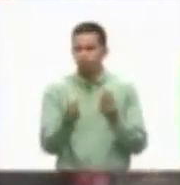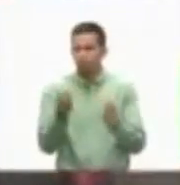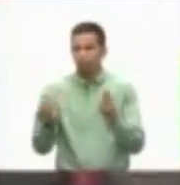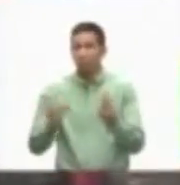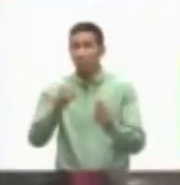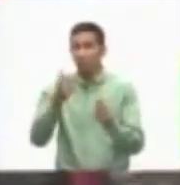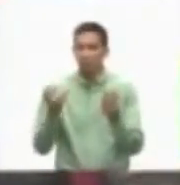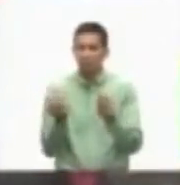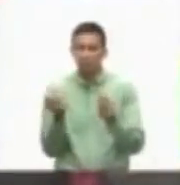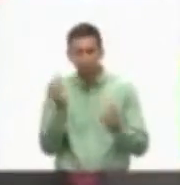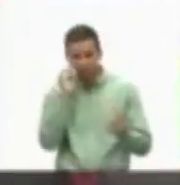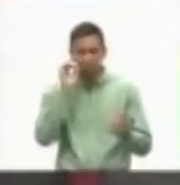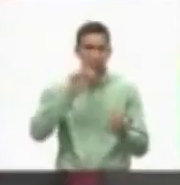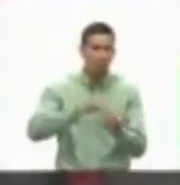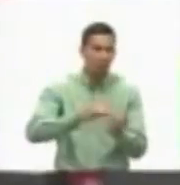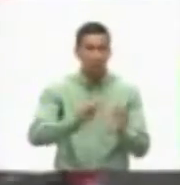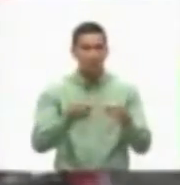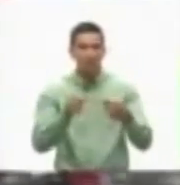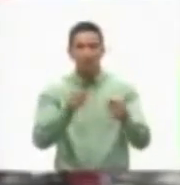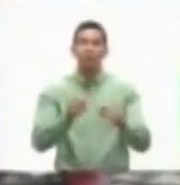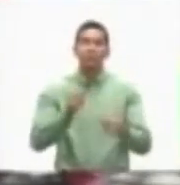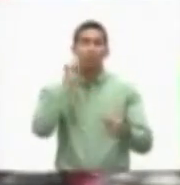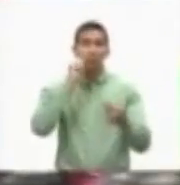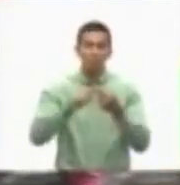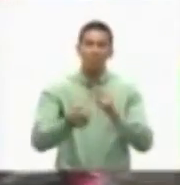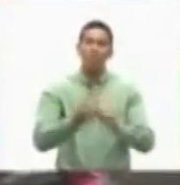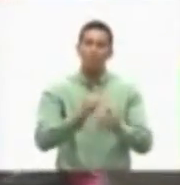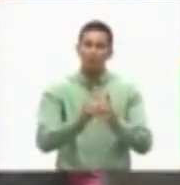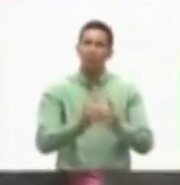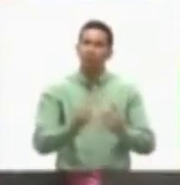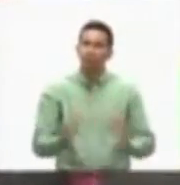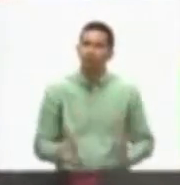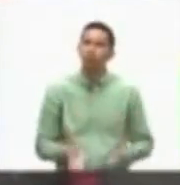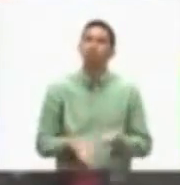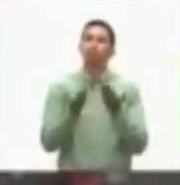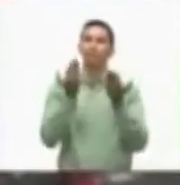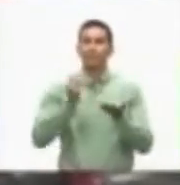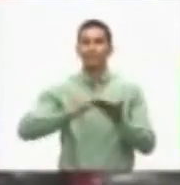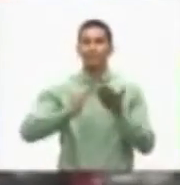deporte podemos construir la paz. Así podemos unir